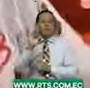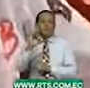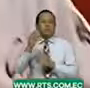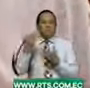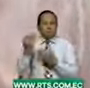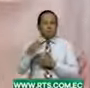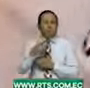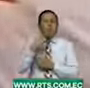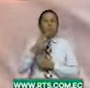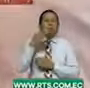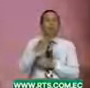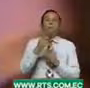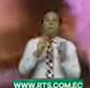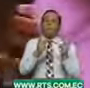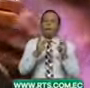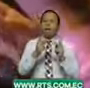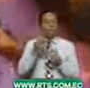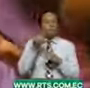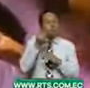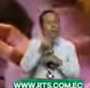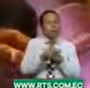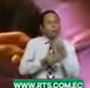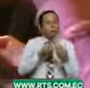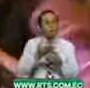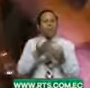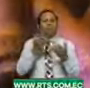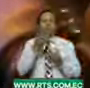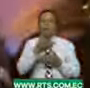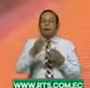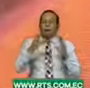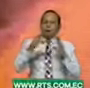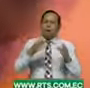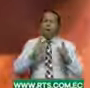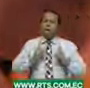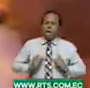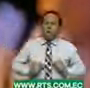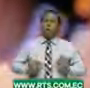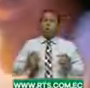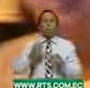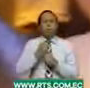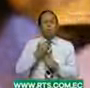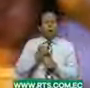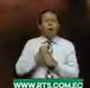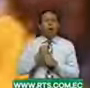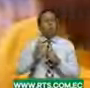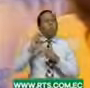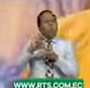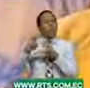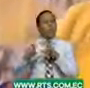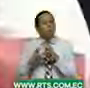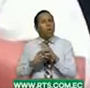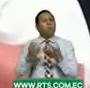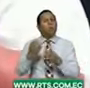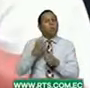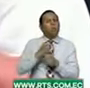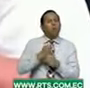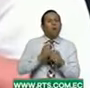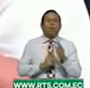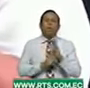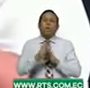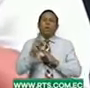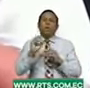Playas impulsando sus propuestas de campaña enfocadas en salud, trabajo, vialidad, turismo y desarrollo integral rural. Es el